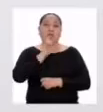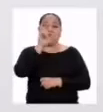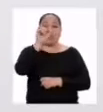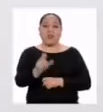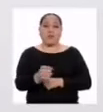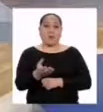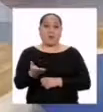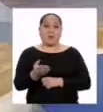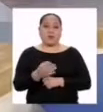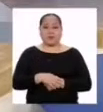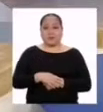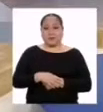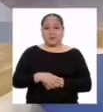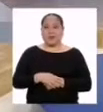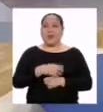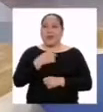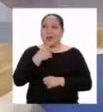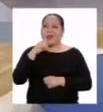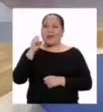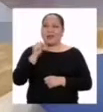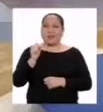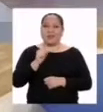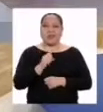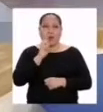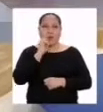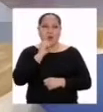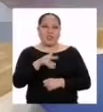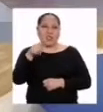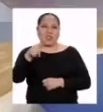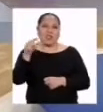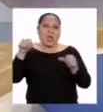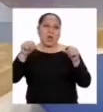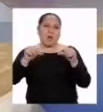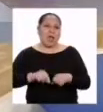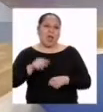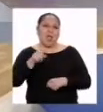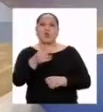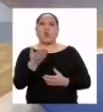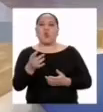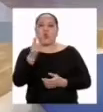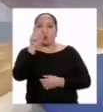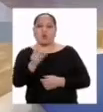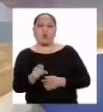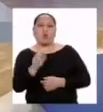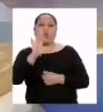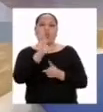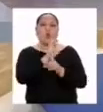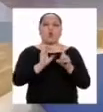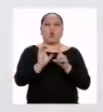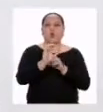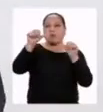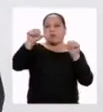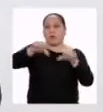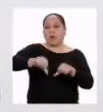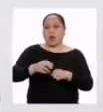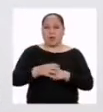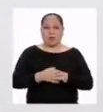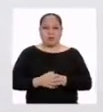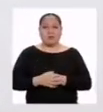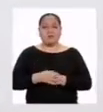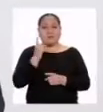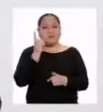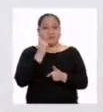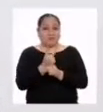una persona. Claro, es como decirle, está mal ser como eres, tu cultura es incorrecta.